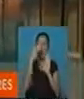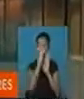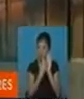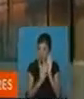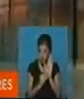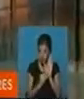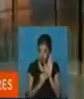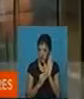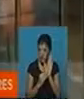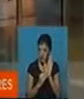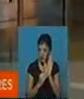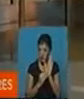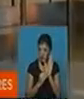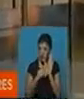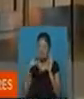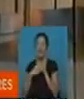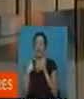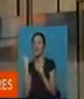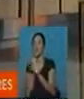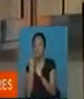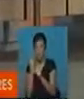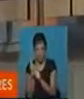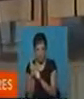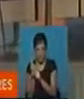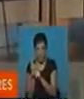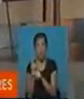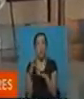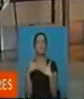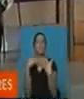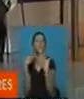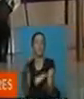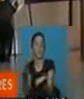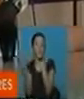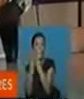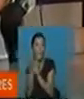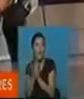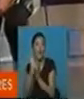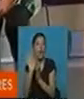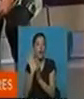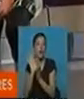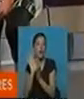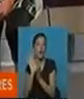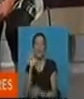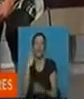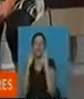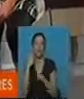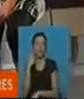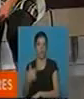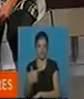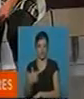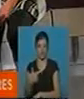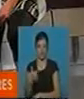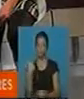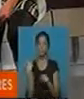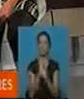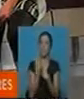hacer ni estudiar ni proponer nada que tenga que ver con el control de armas. Está excluido,